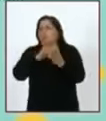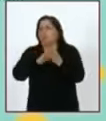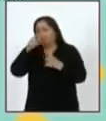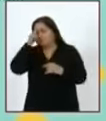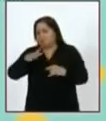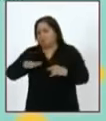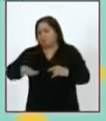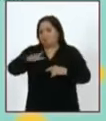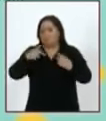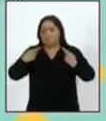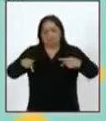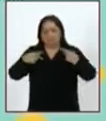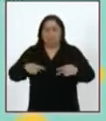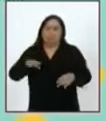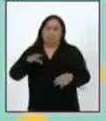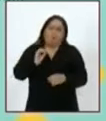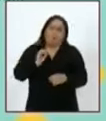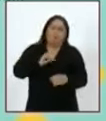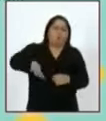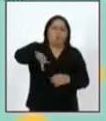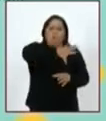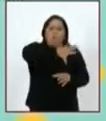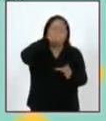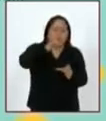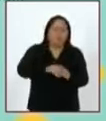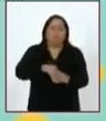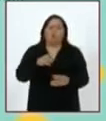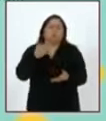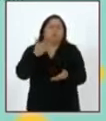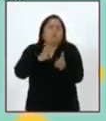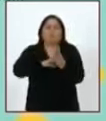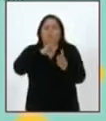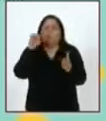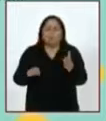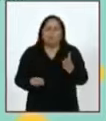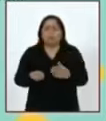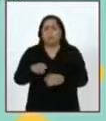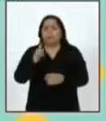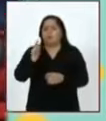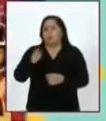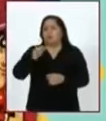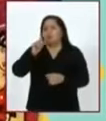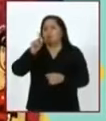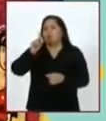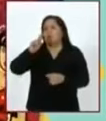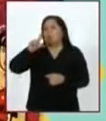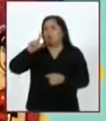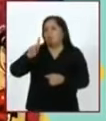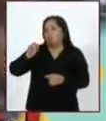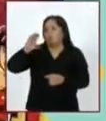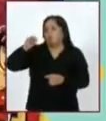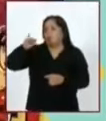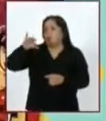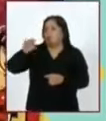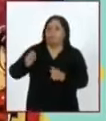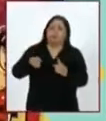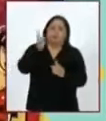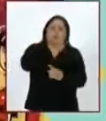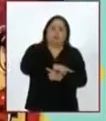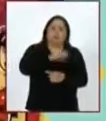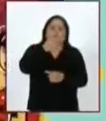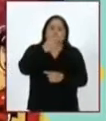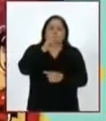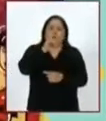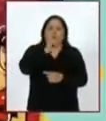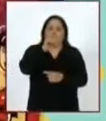público específico o para el público en general. Por ejemplo, Pulpo Comics y Quantum, y Horizonte Cero, que